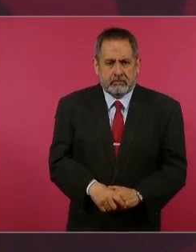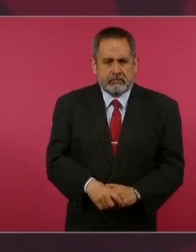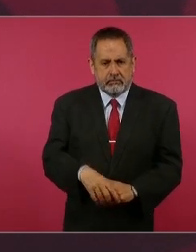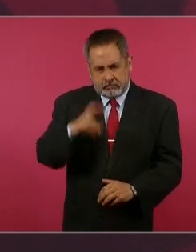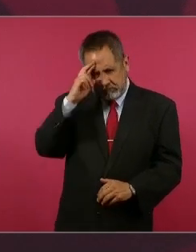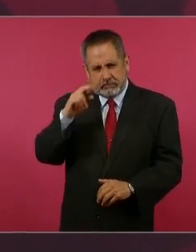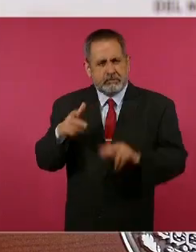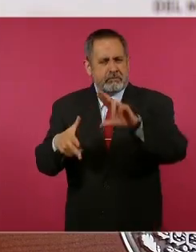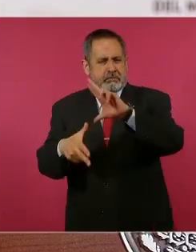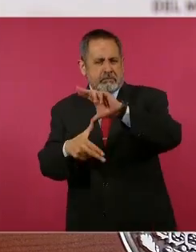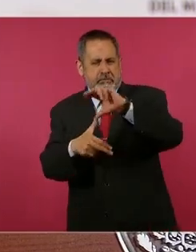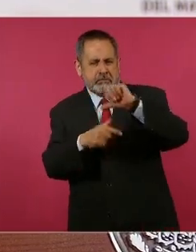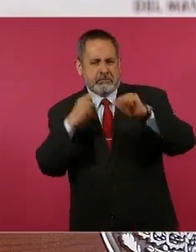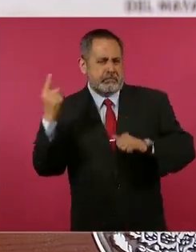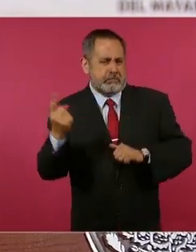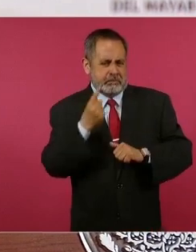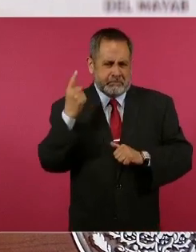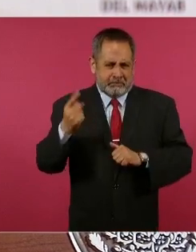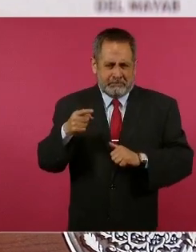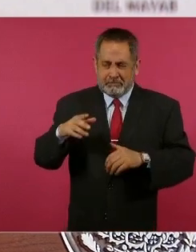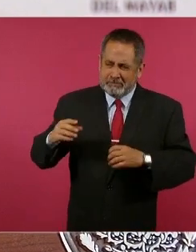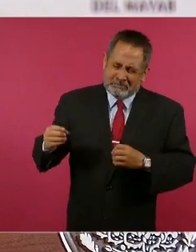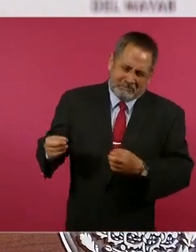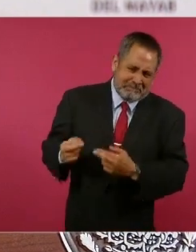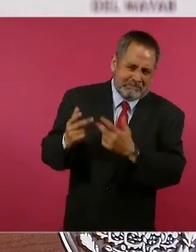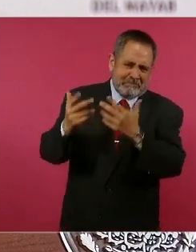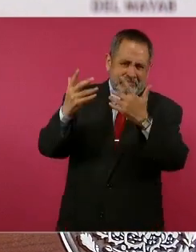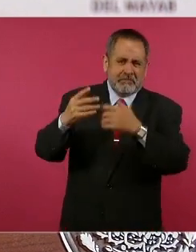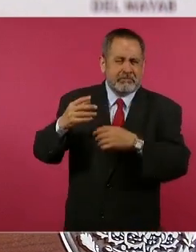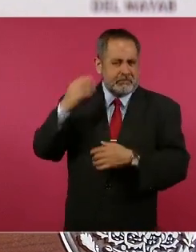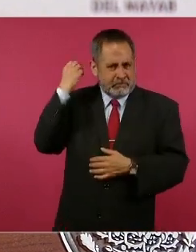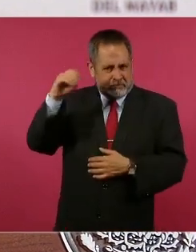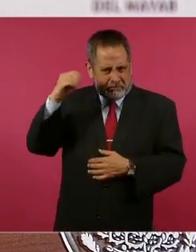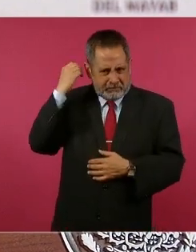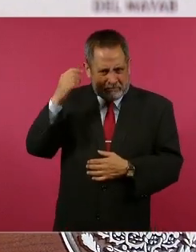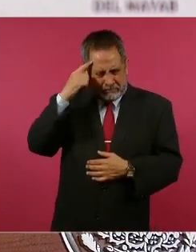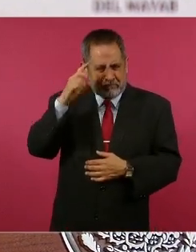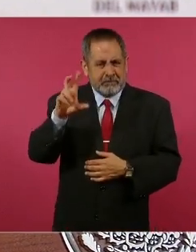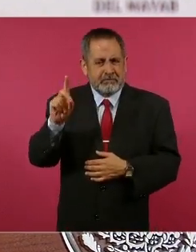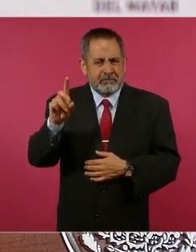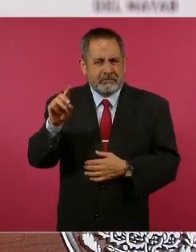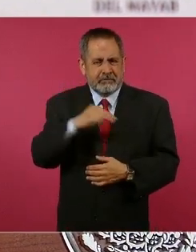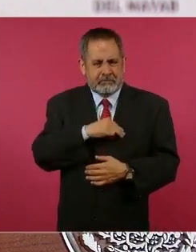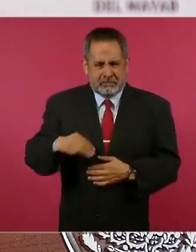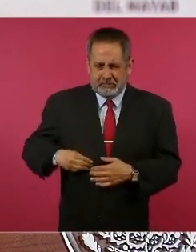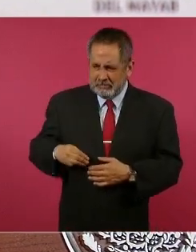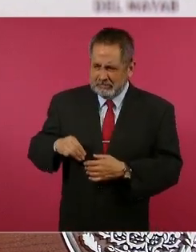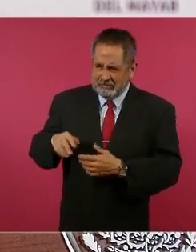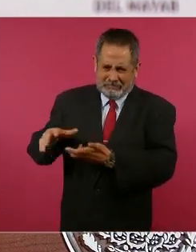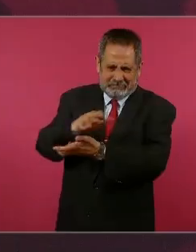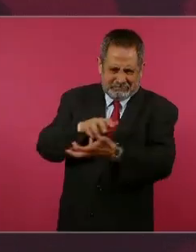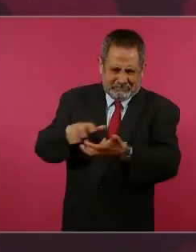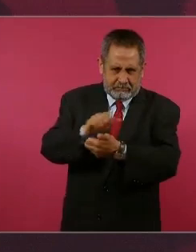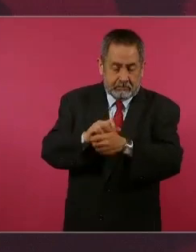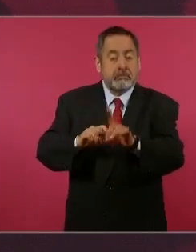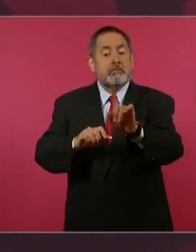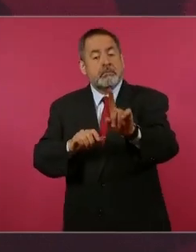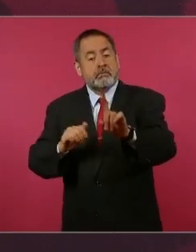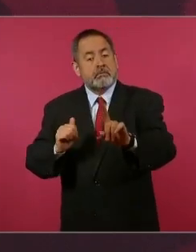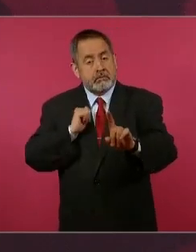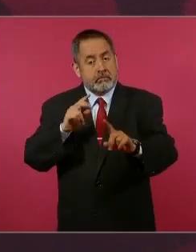huracán que afectó las costas de Oaxaca, más de 30 municipios. Por cierto, aprovecho